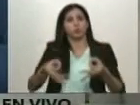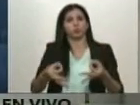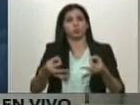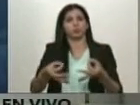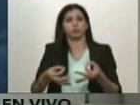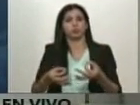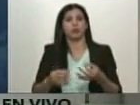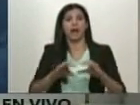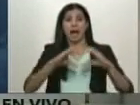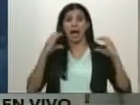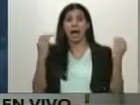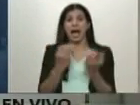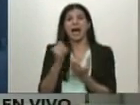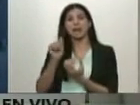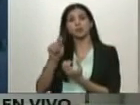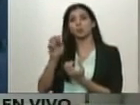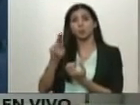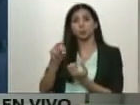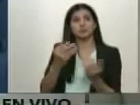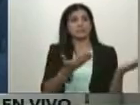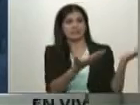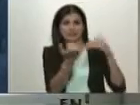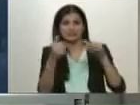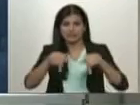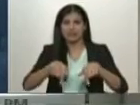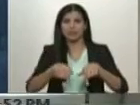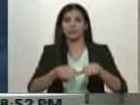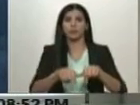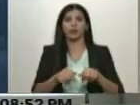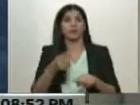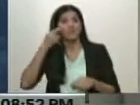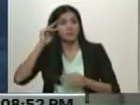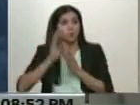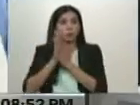y termine en las manos de los mafiosos.